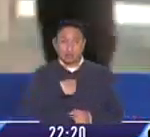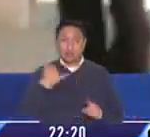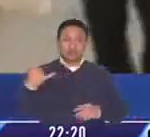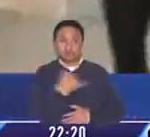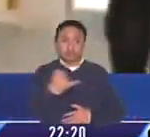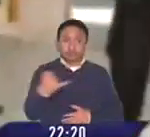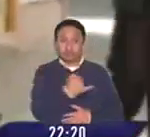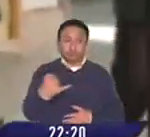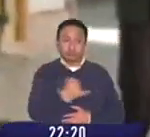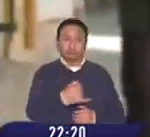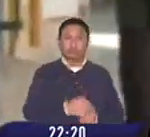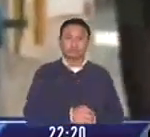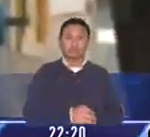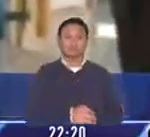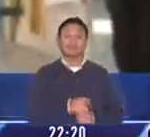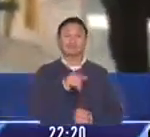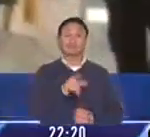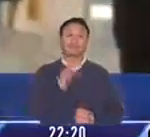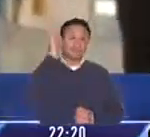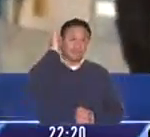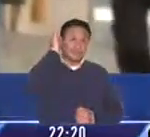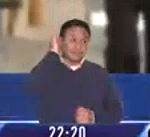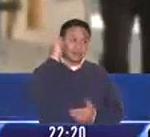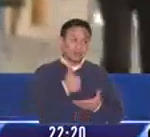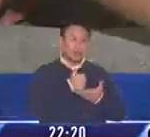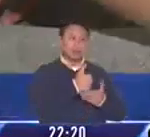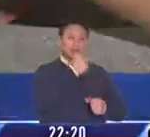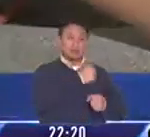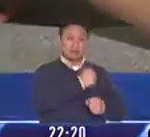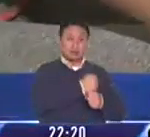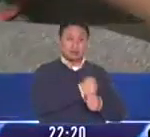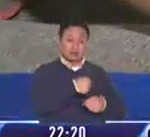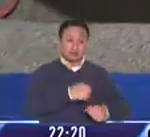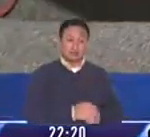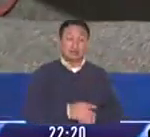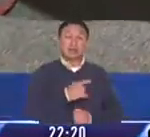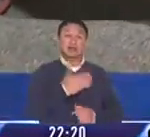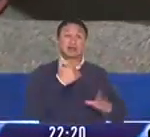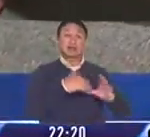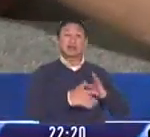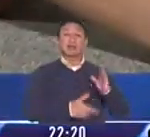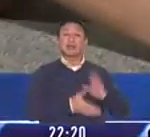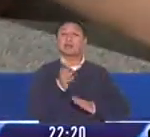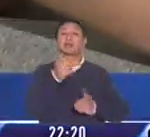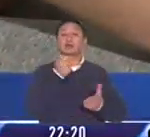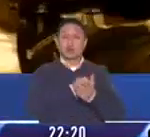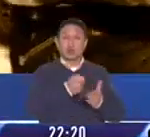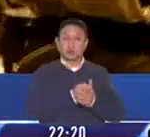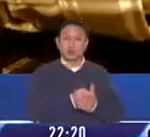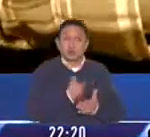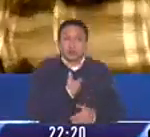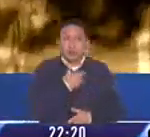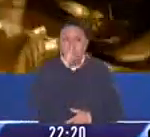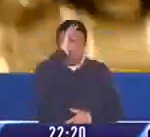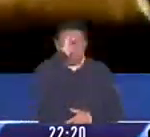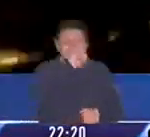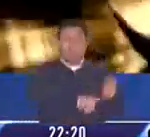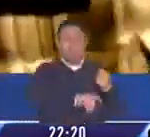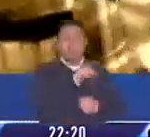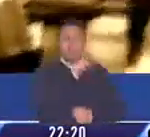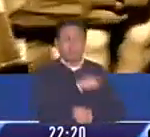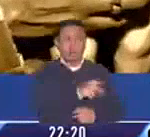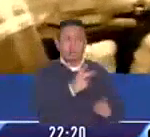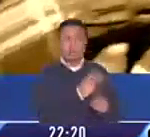veces. La señora era ayudante de una carpintería. El dueño casi a diario le enviaba a comprar. Ella nunca se imaginó que su hija estaba en